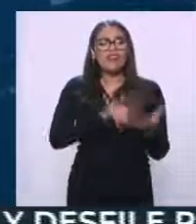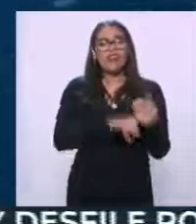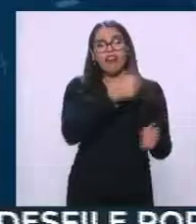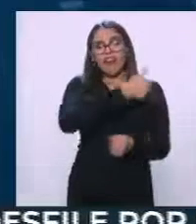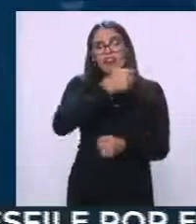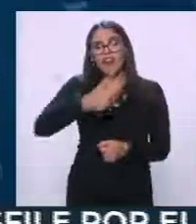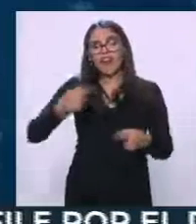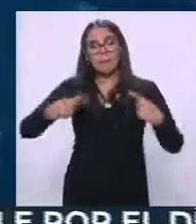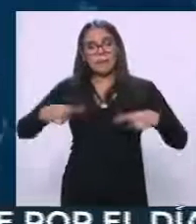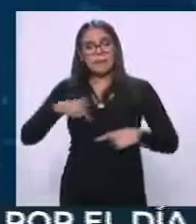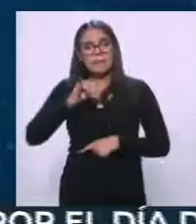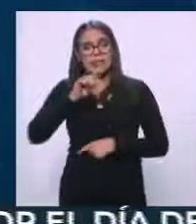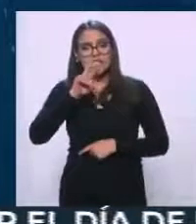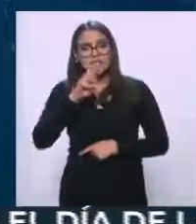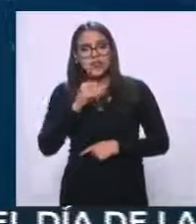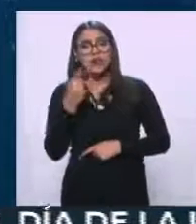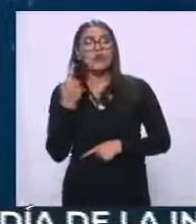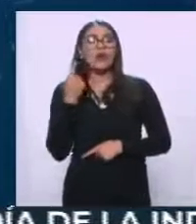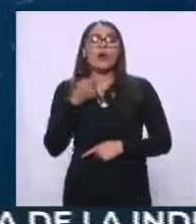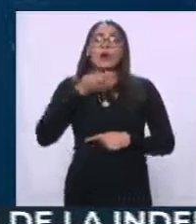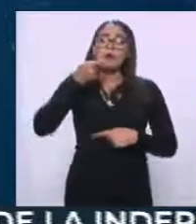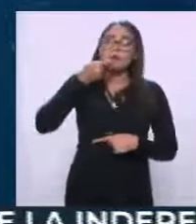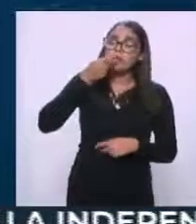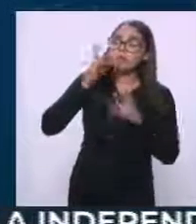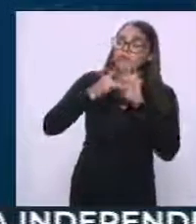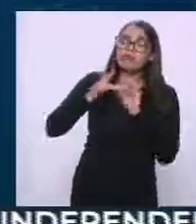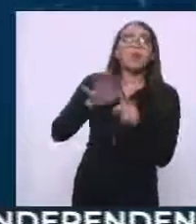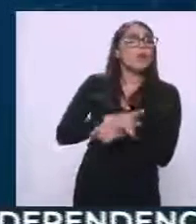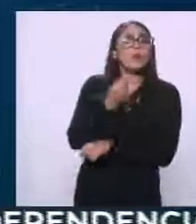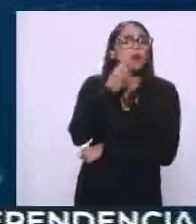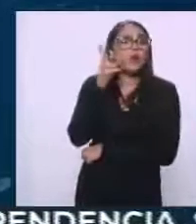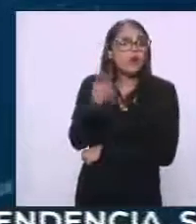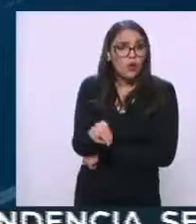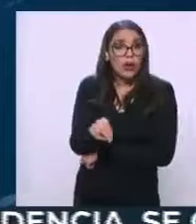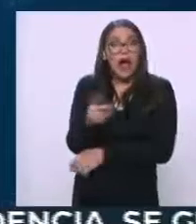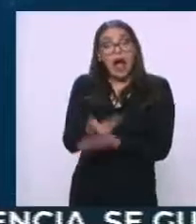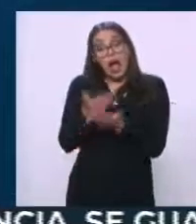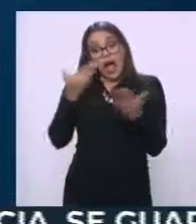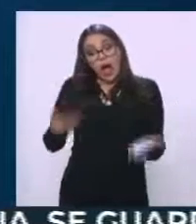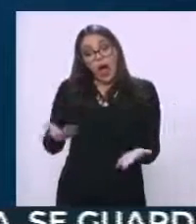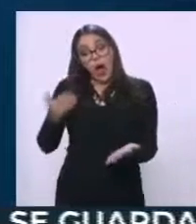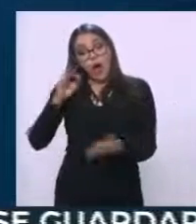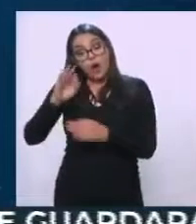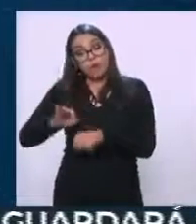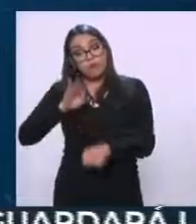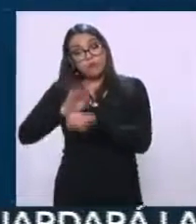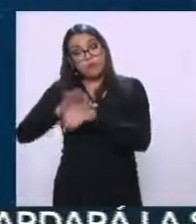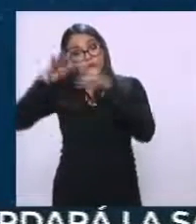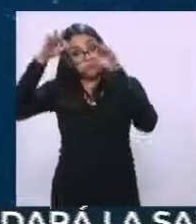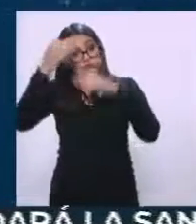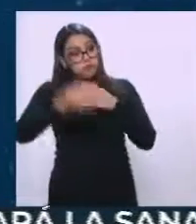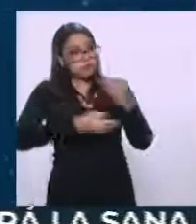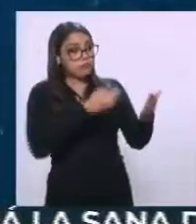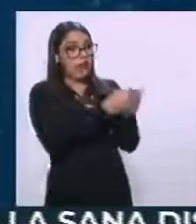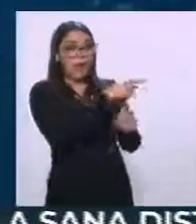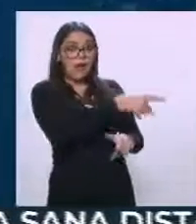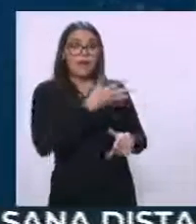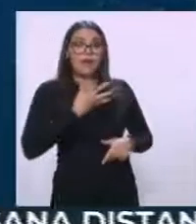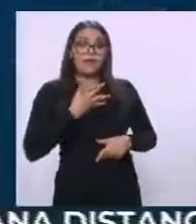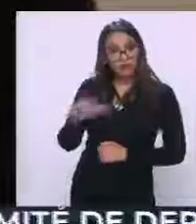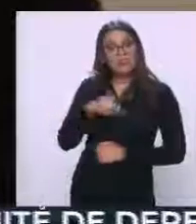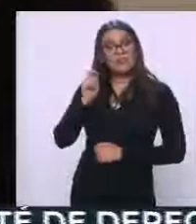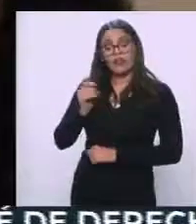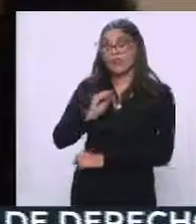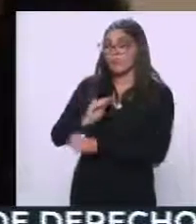digamos por eso se quedó en la forma, es que no se trataba en este caso el amparo presentado por la que señalaron la omisión